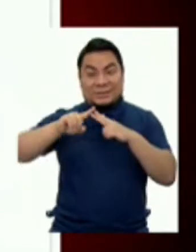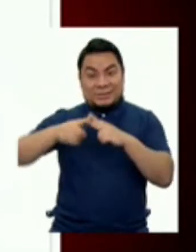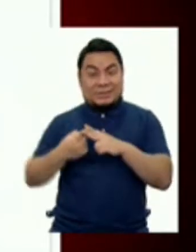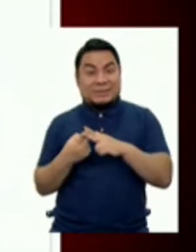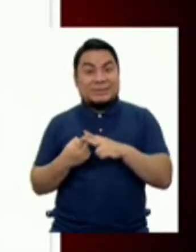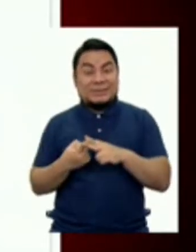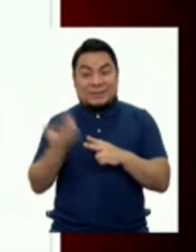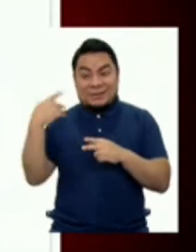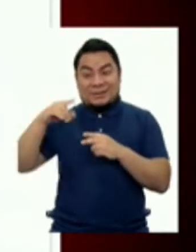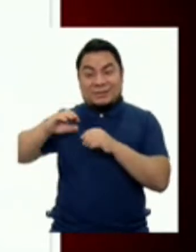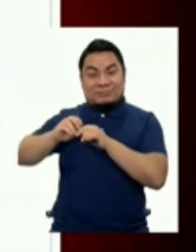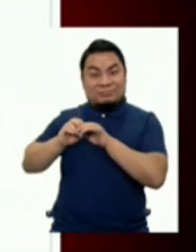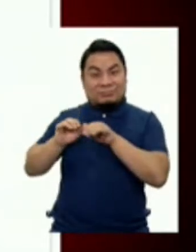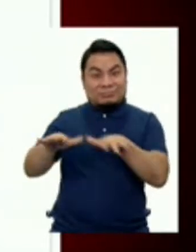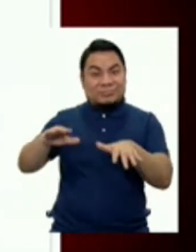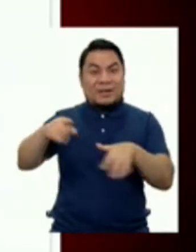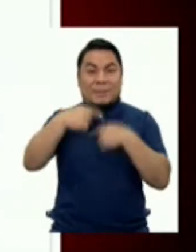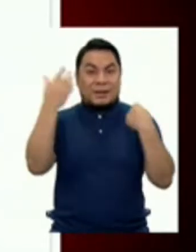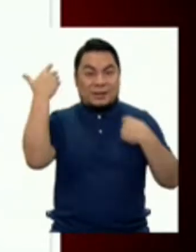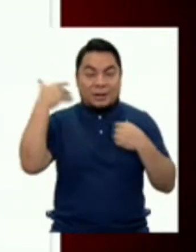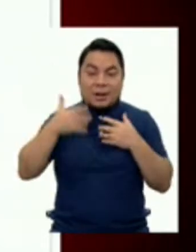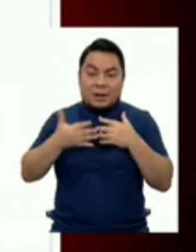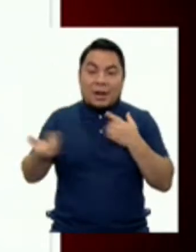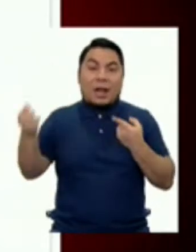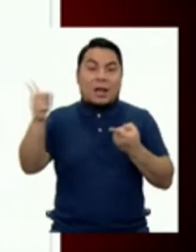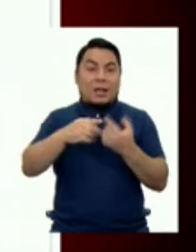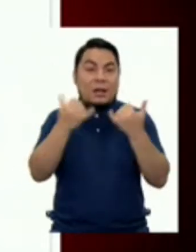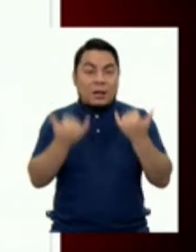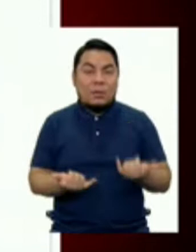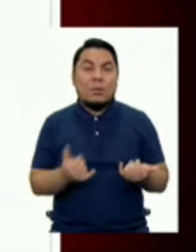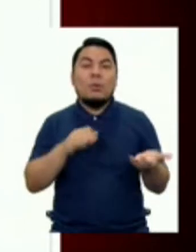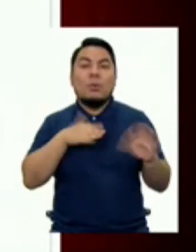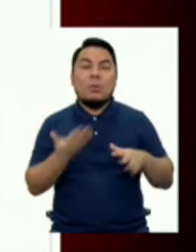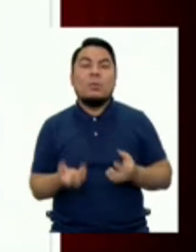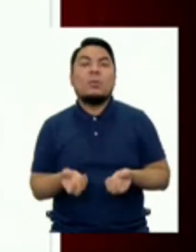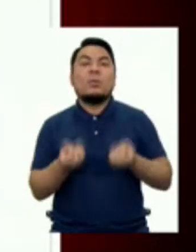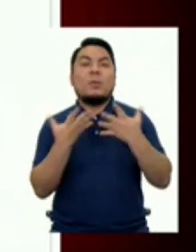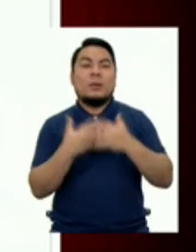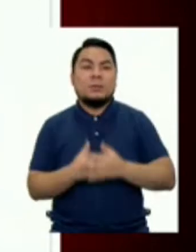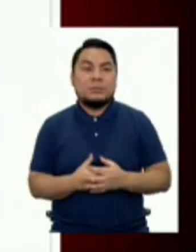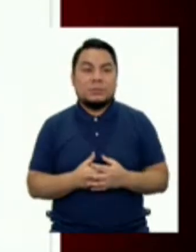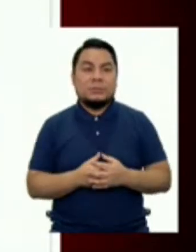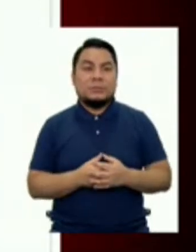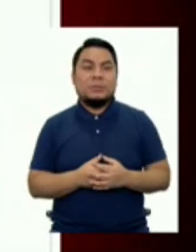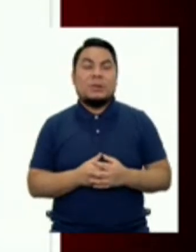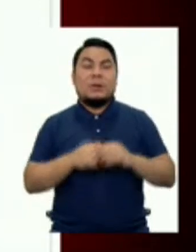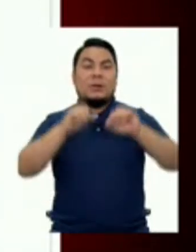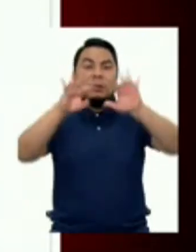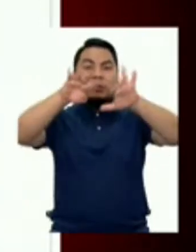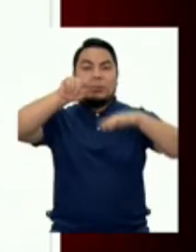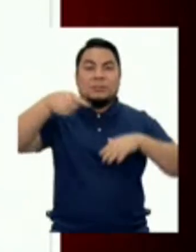hasta la información del día de ayer han fallecido producto de ella,